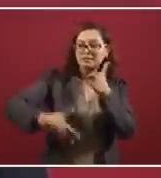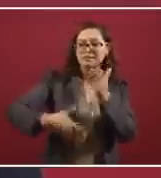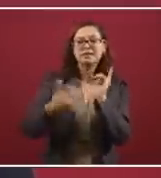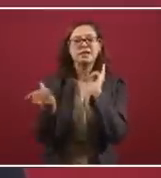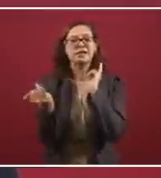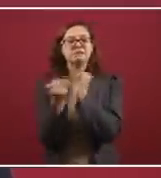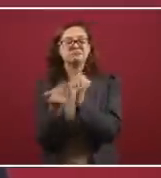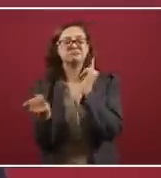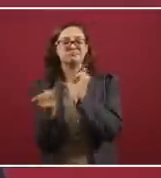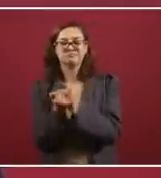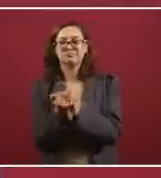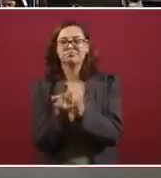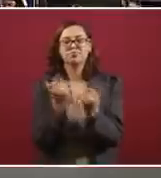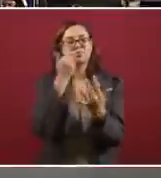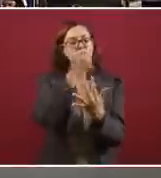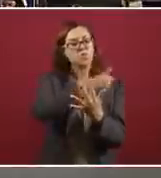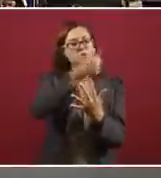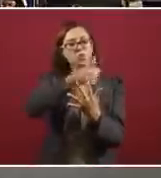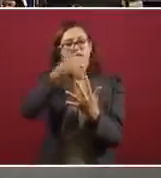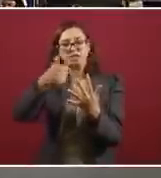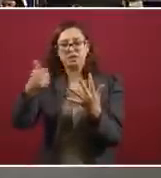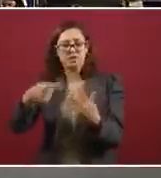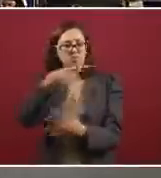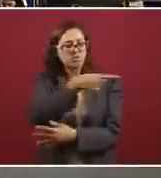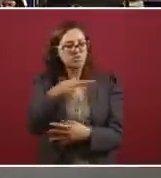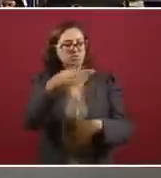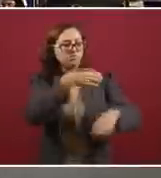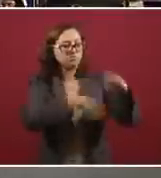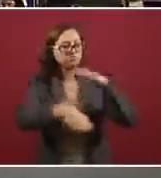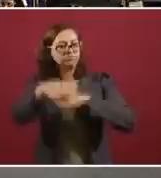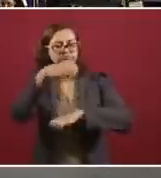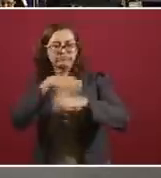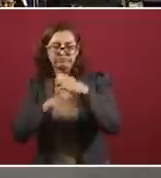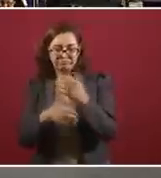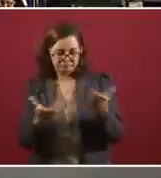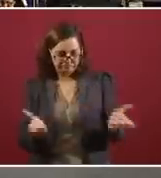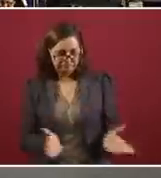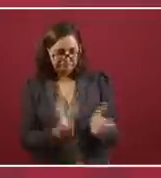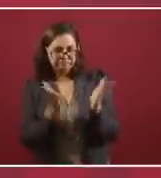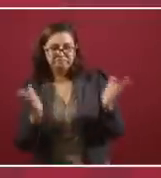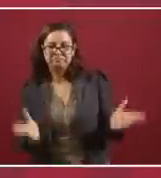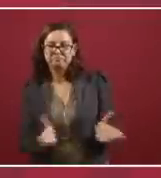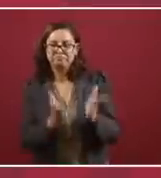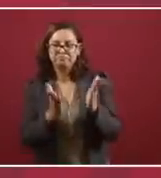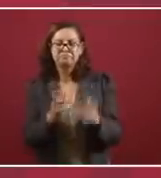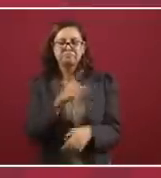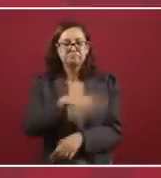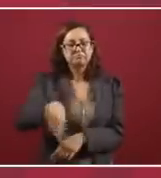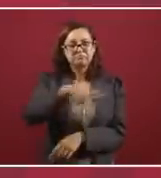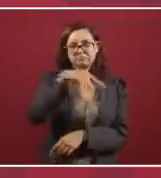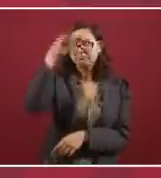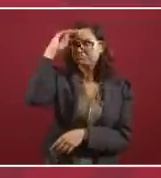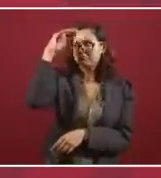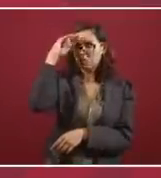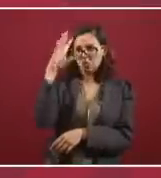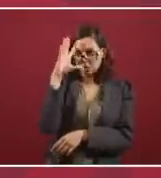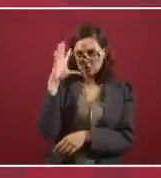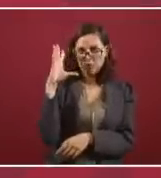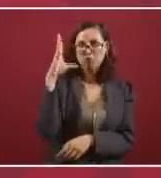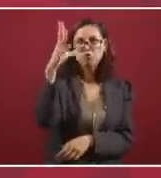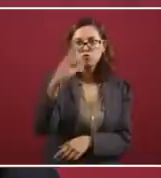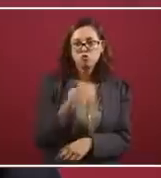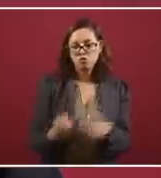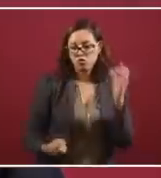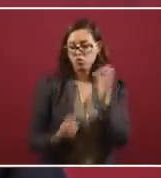los elementos a cada uno de los industriales de nuestro país que puedan pensar a largo plazo en proyectos